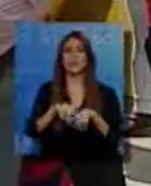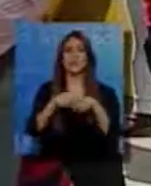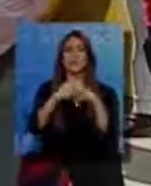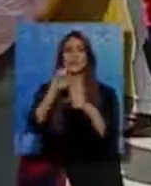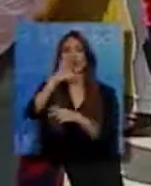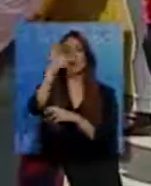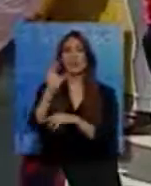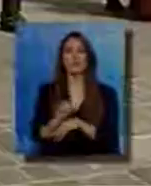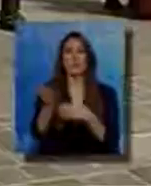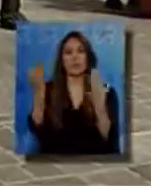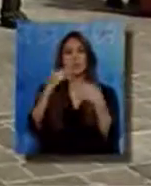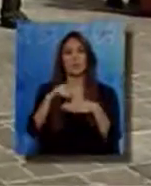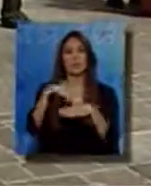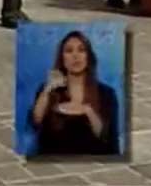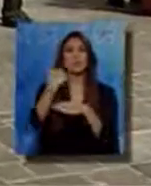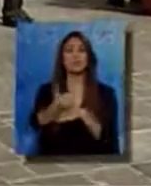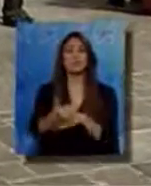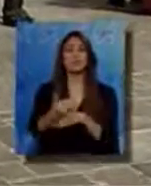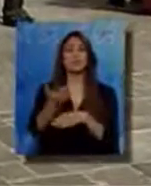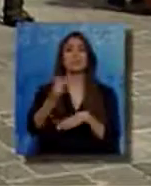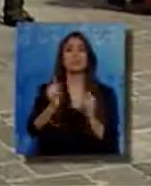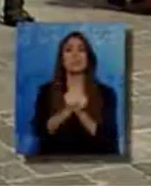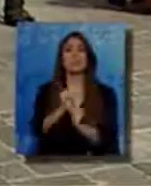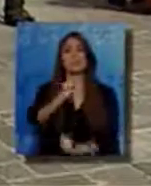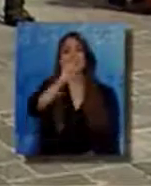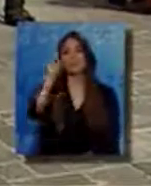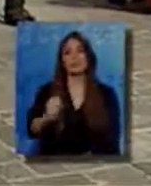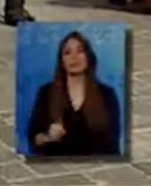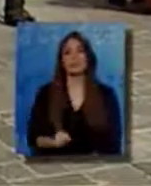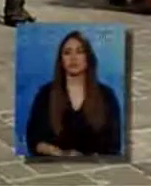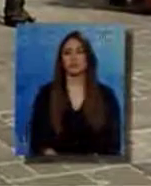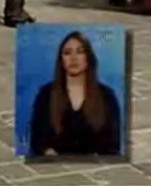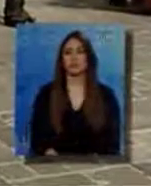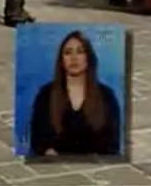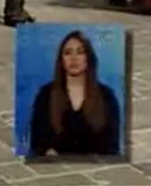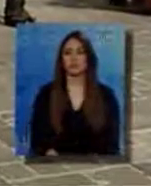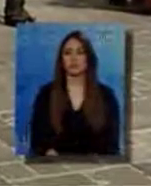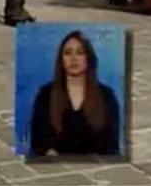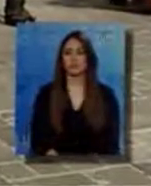y en los próximos meses con el régimen Sierra. Alcibiades Sono, Frente a Televisión.